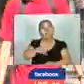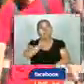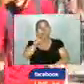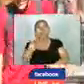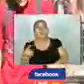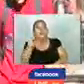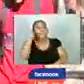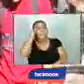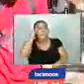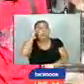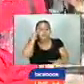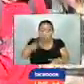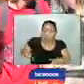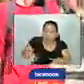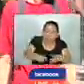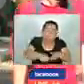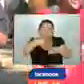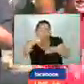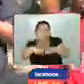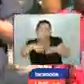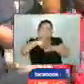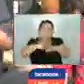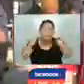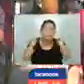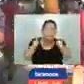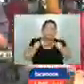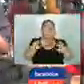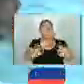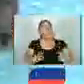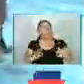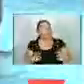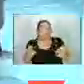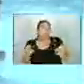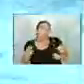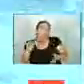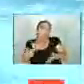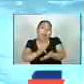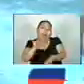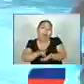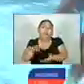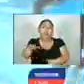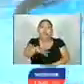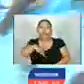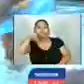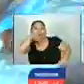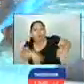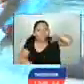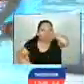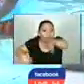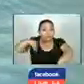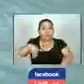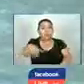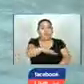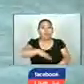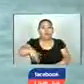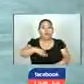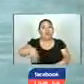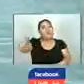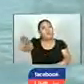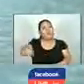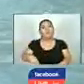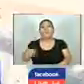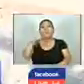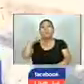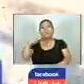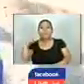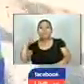disfrutan de una dulce minuta para combatir las temperaturas, o bien aprovechan la oportunidad para darse un chapuzón en las piscinas del parque El